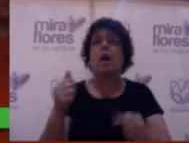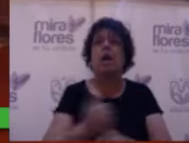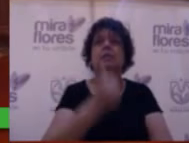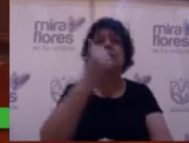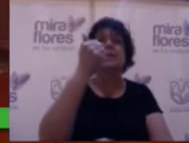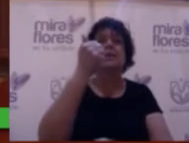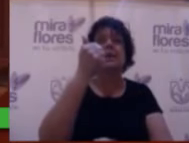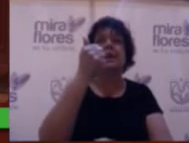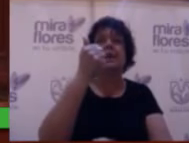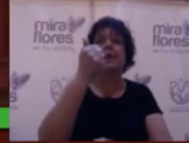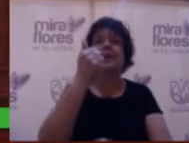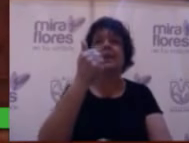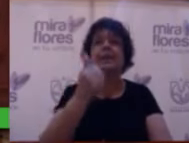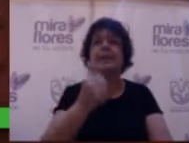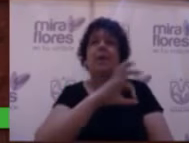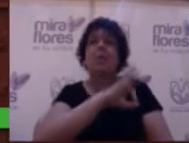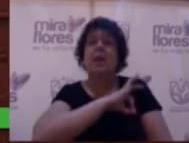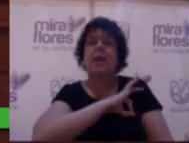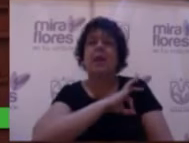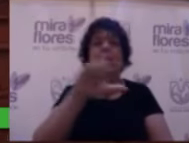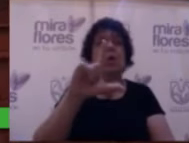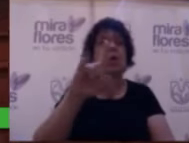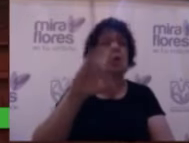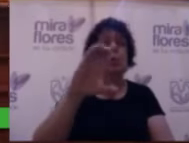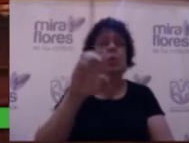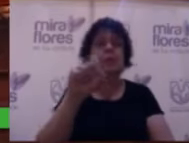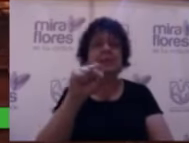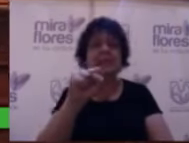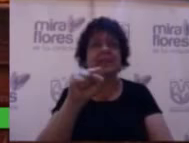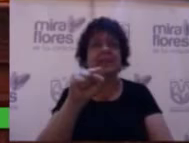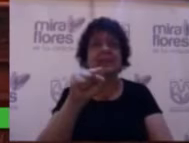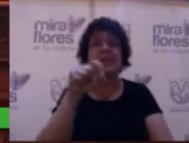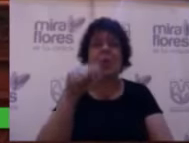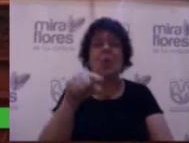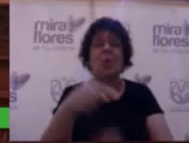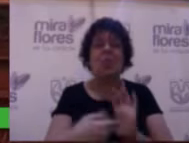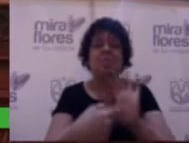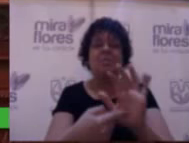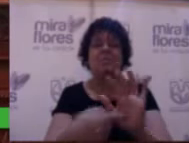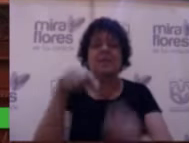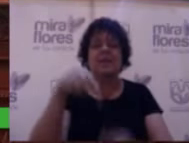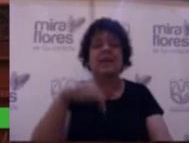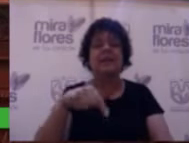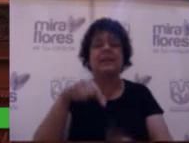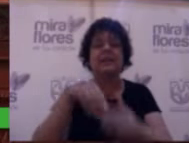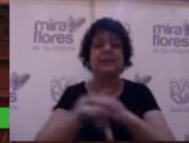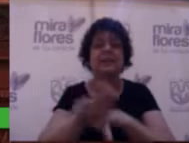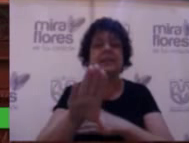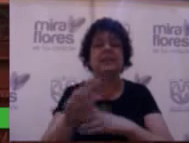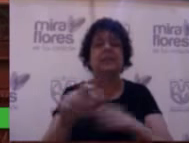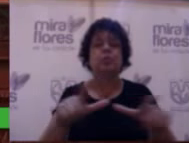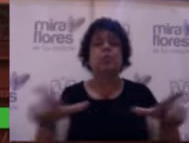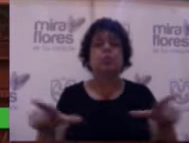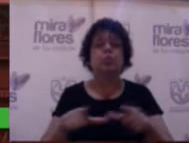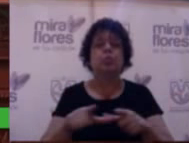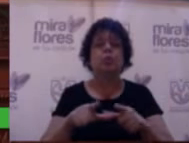Luces con una exposición justamente que puso aquí en la sala Miroquesada Garland. Es un